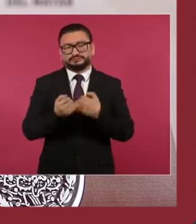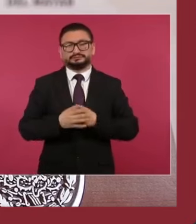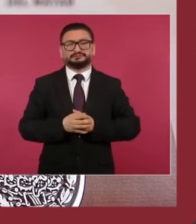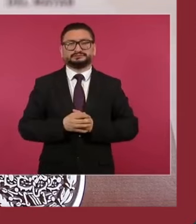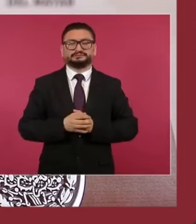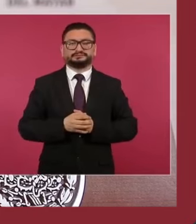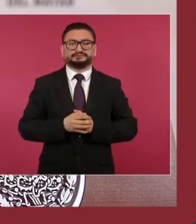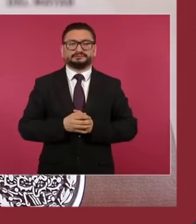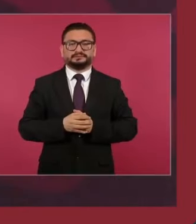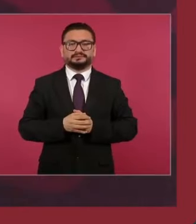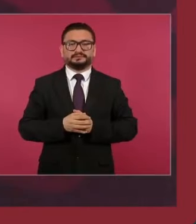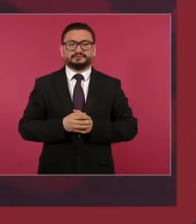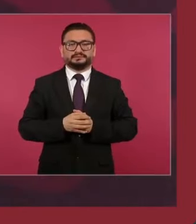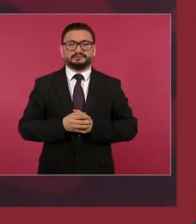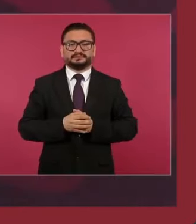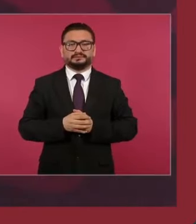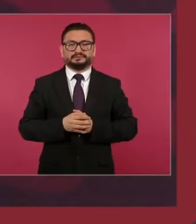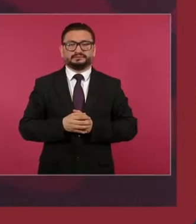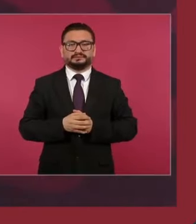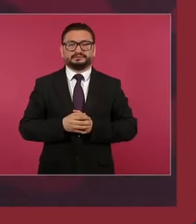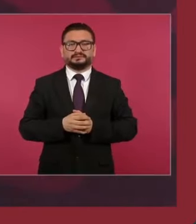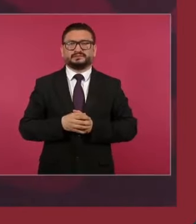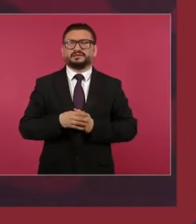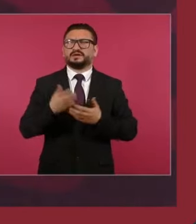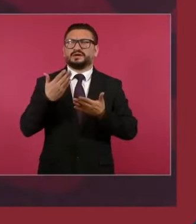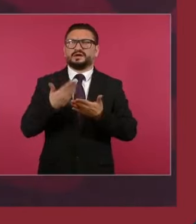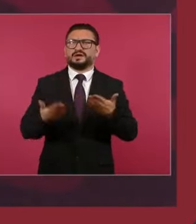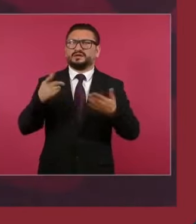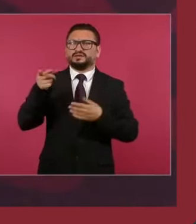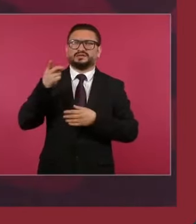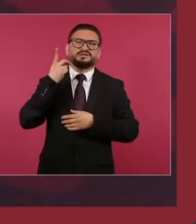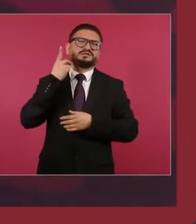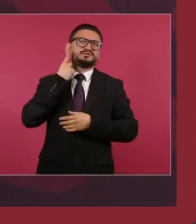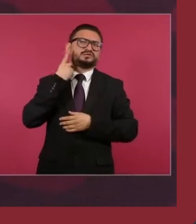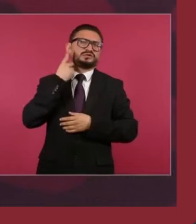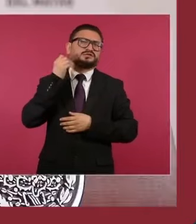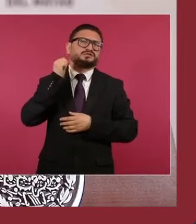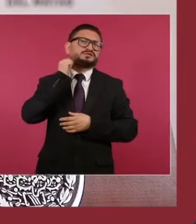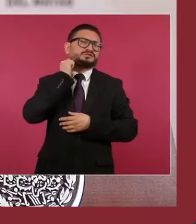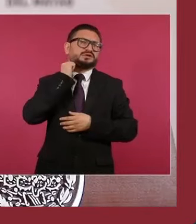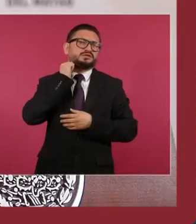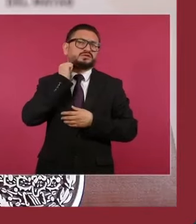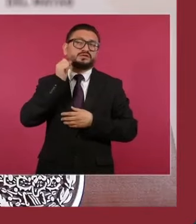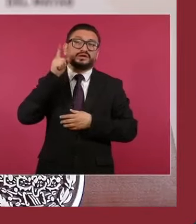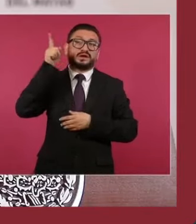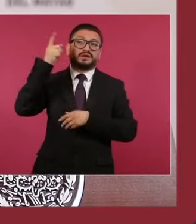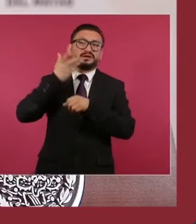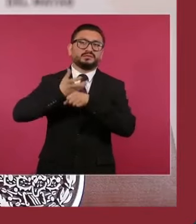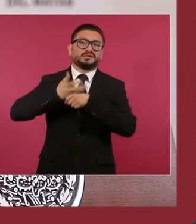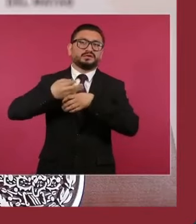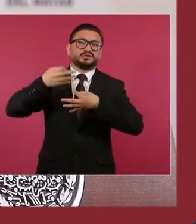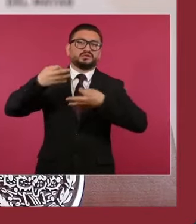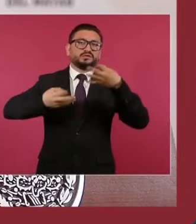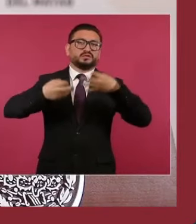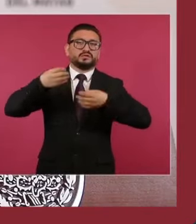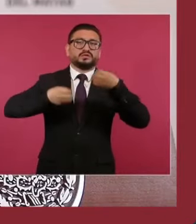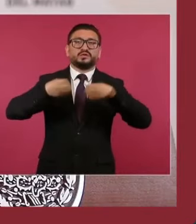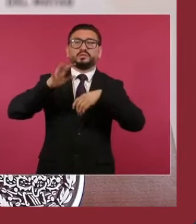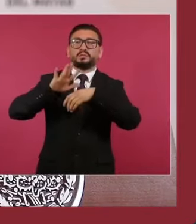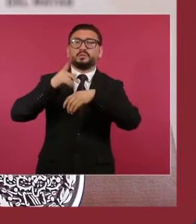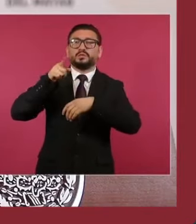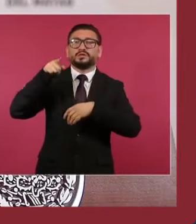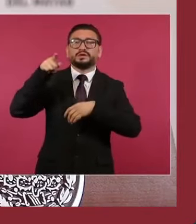Hay ahora diputados, senadores que están siendo juzgados en Estados Unidos por corrupción.